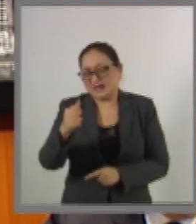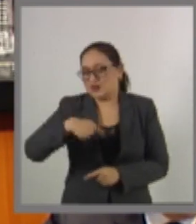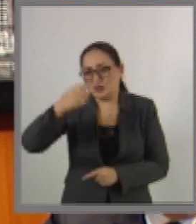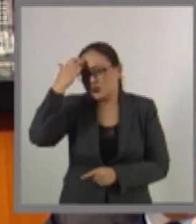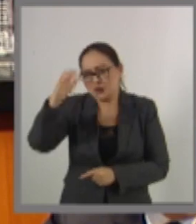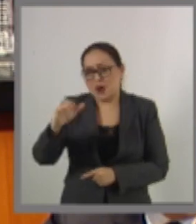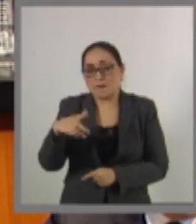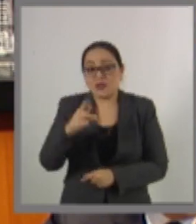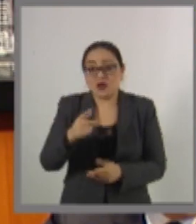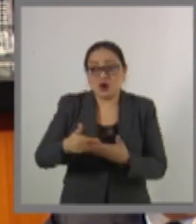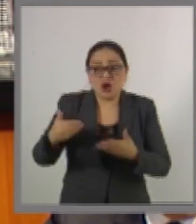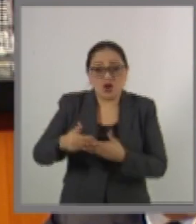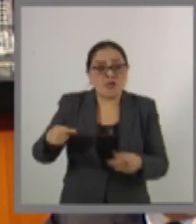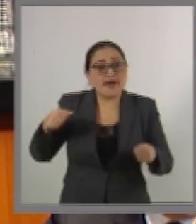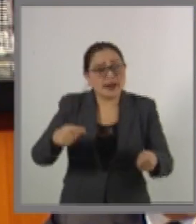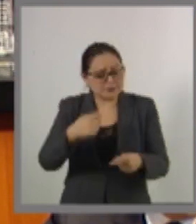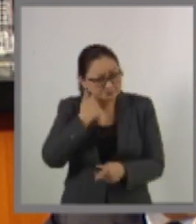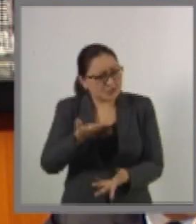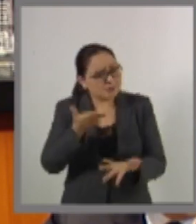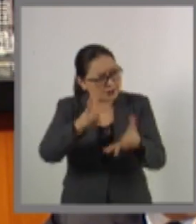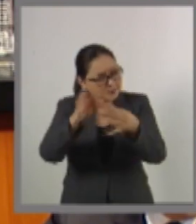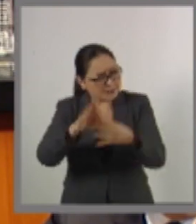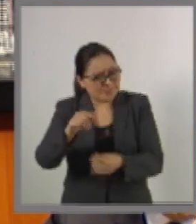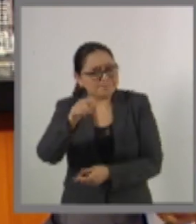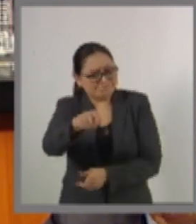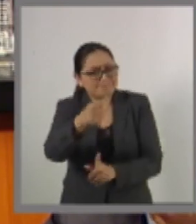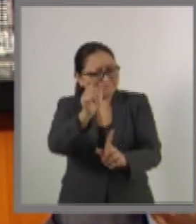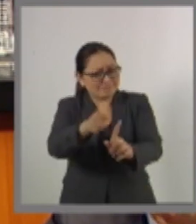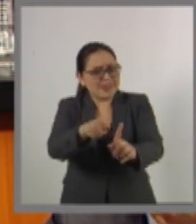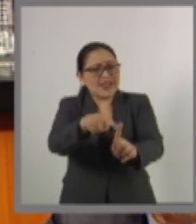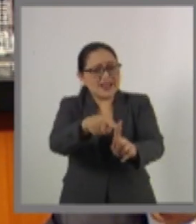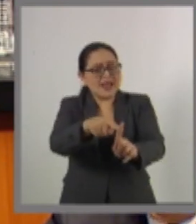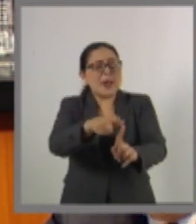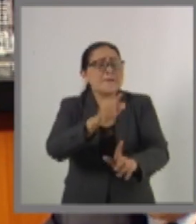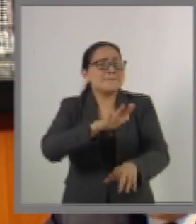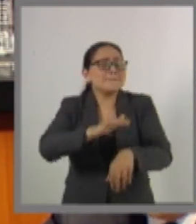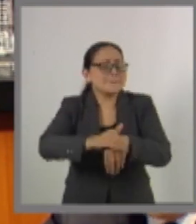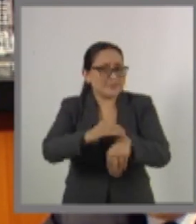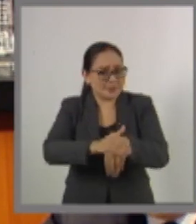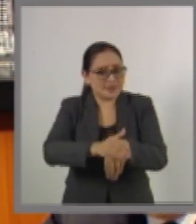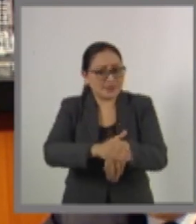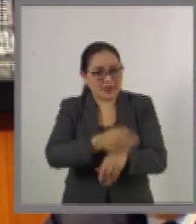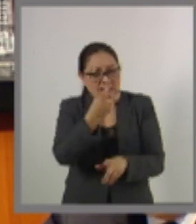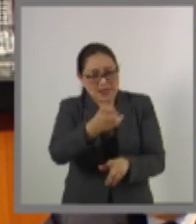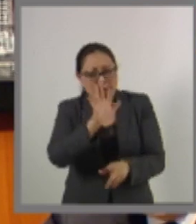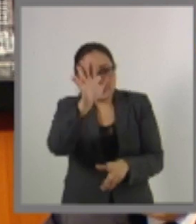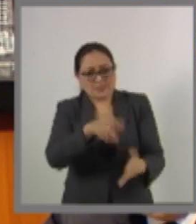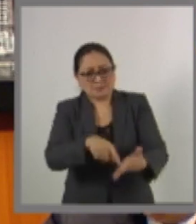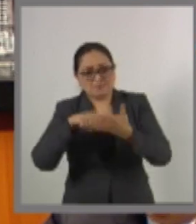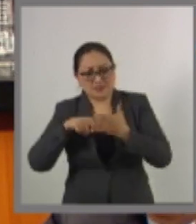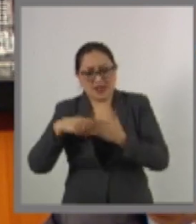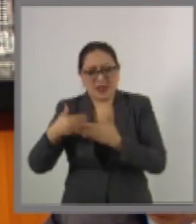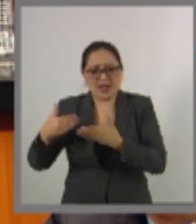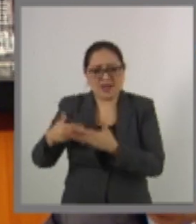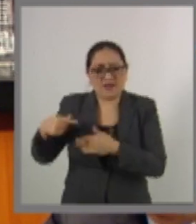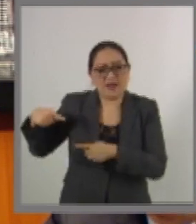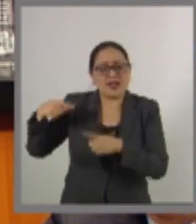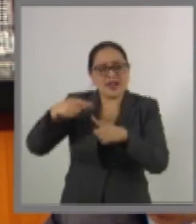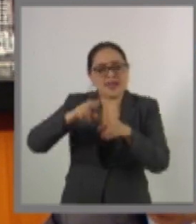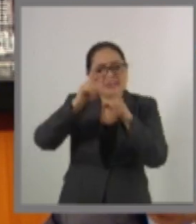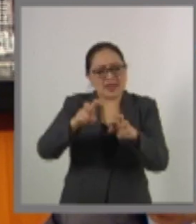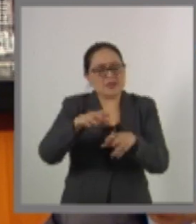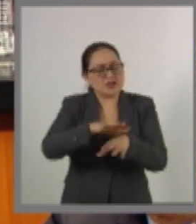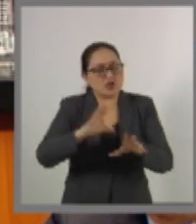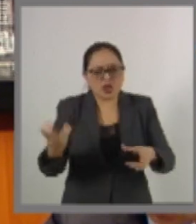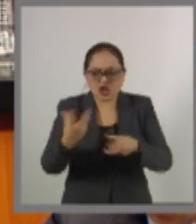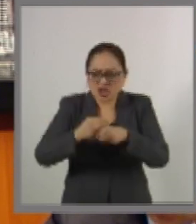decir que es mi amigo. Y lo digo porque fue un maestro muy generoso en estos tiempos de la inclusión,